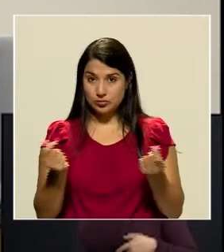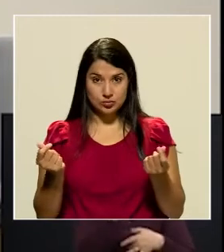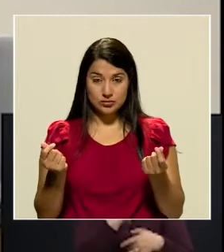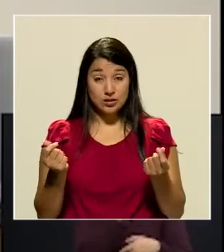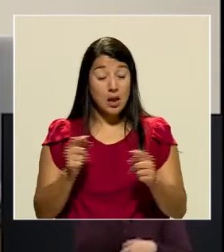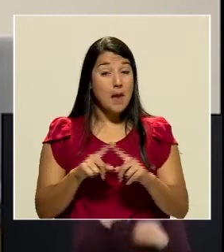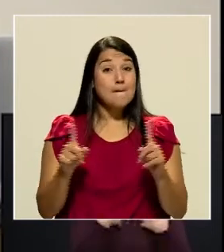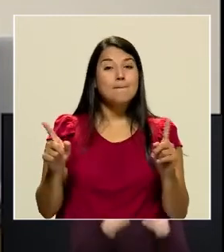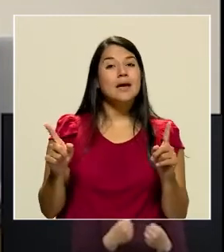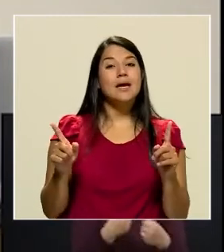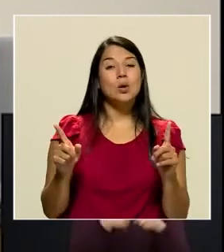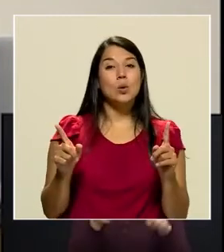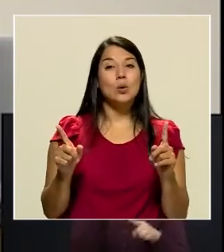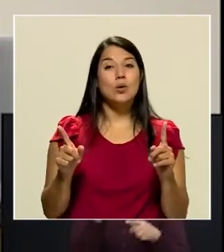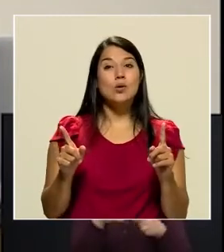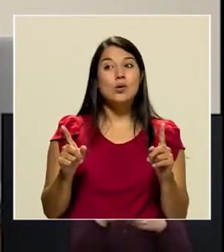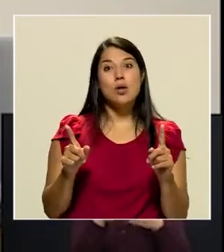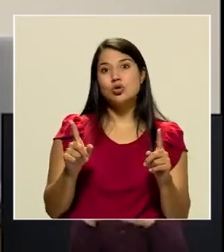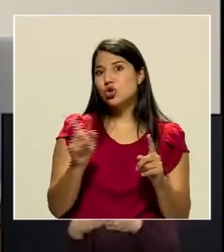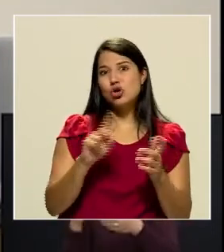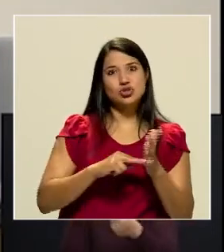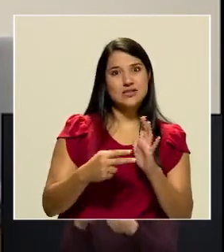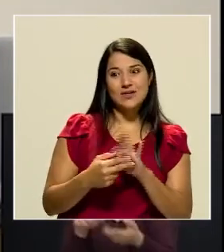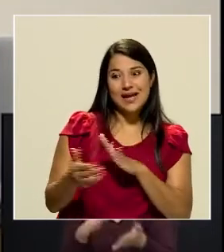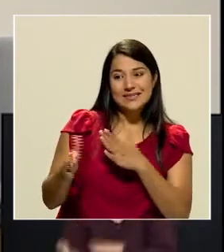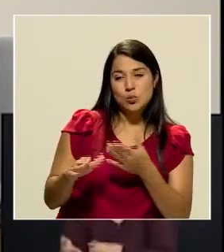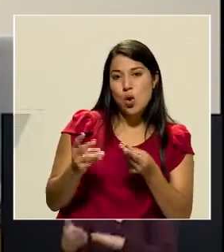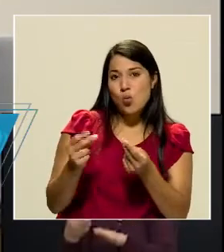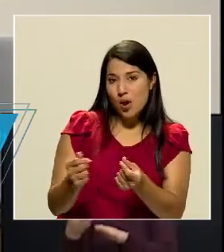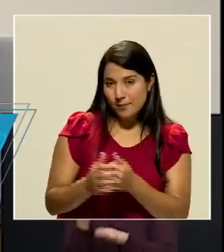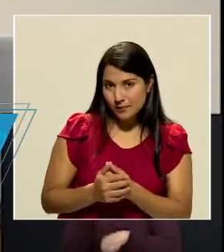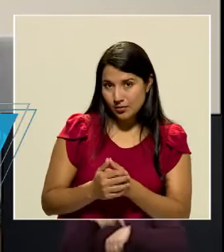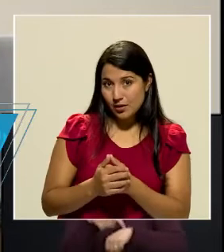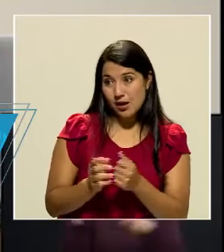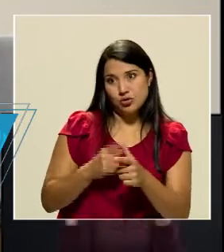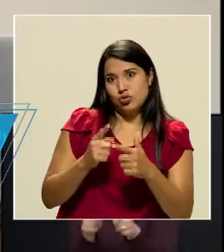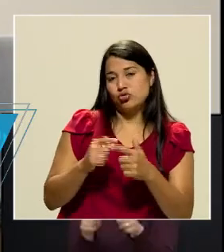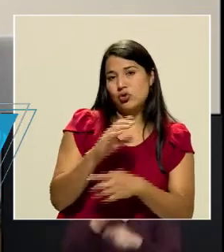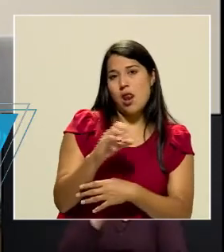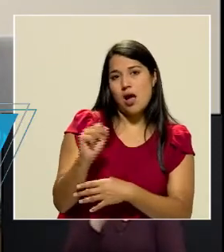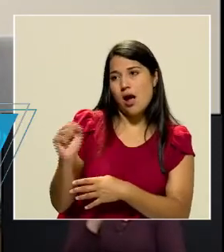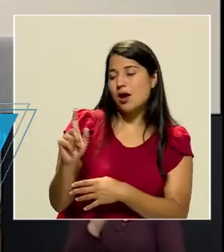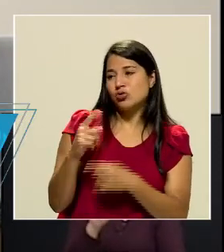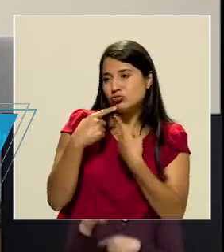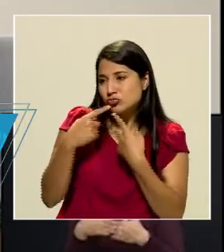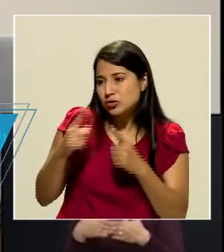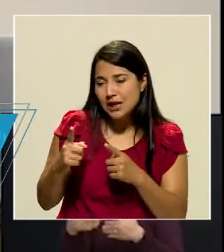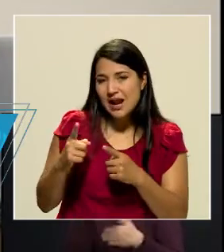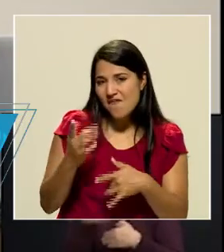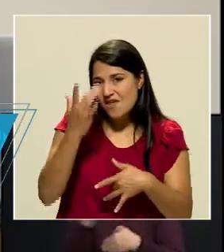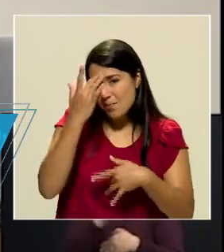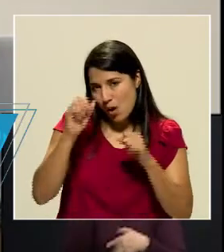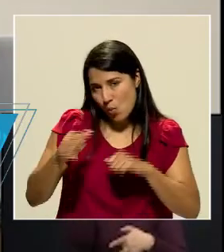no los conducen a la muerte en plazos breves y en consecuencia no son enfermedades terminales,